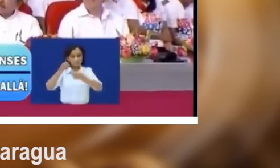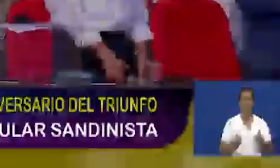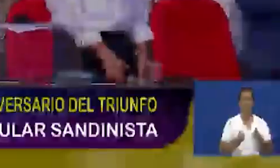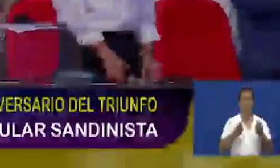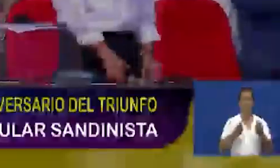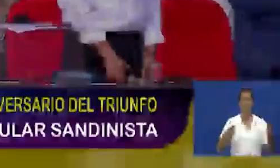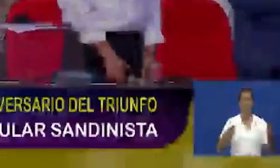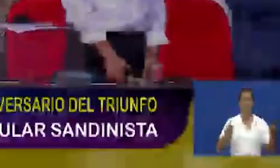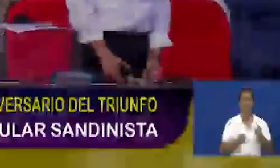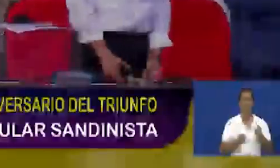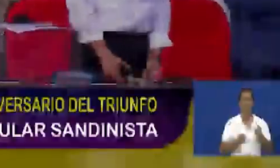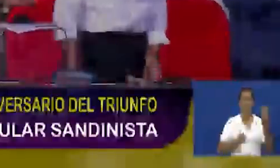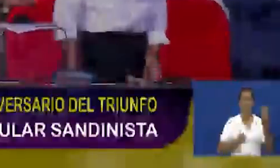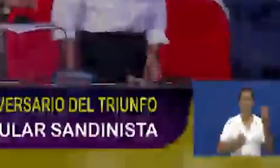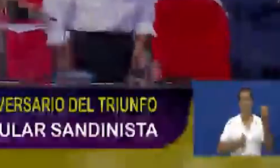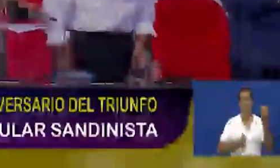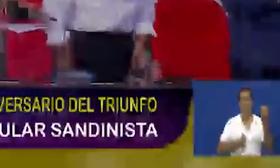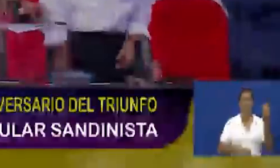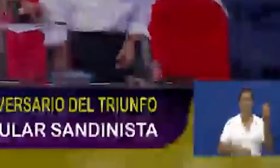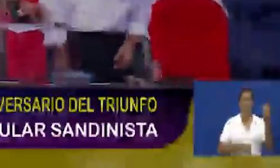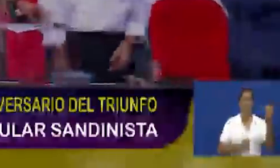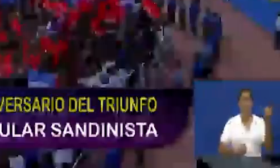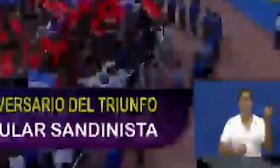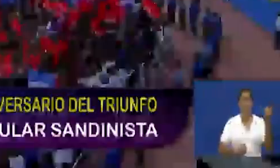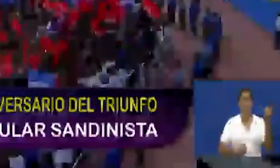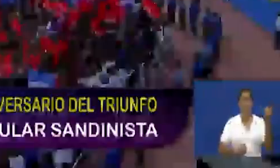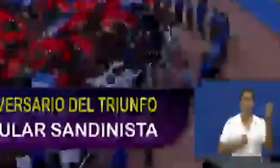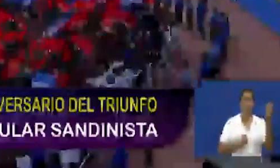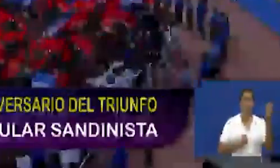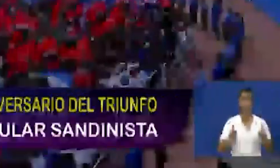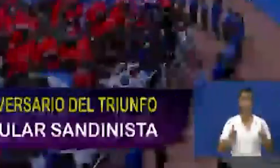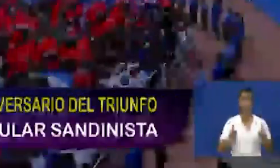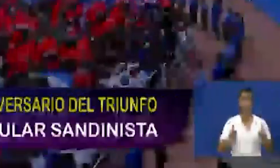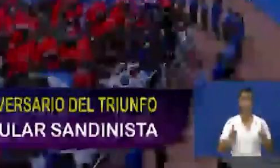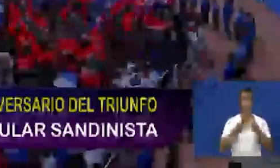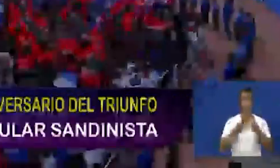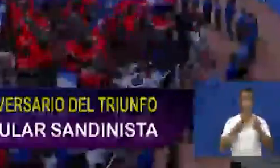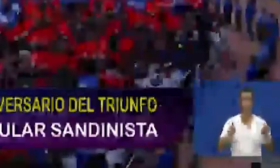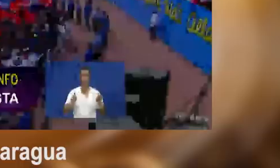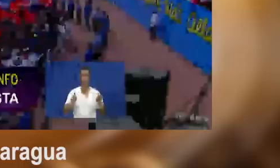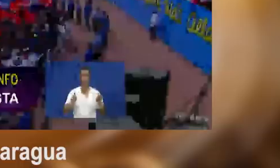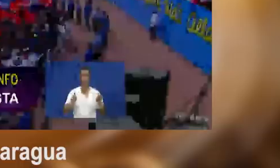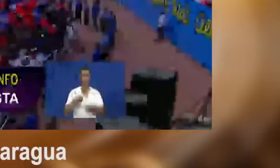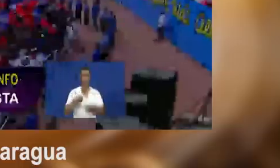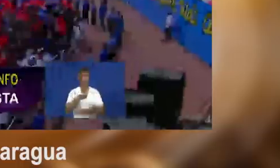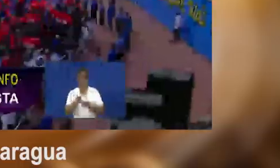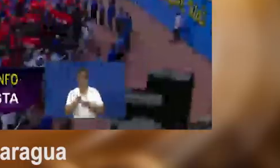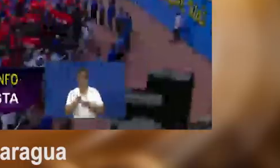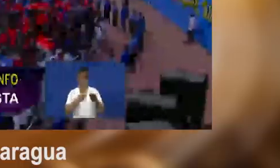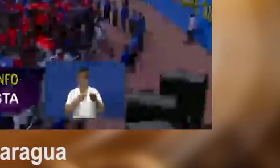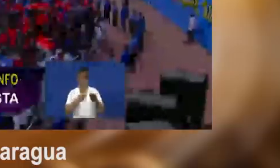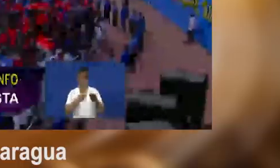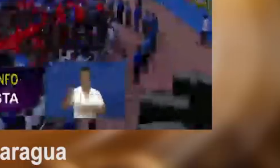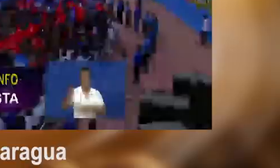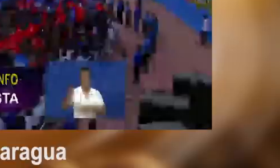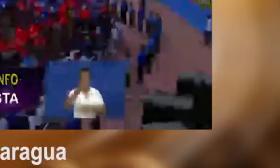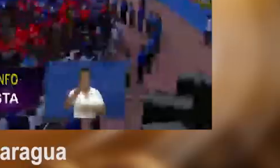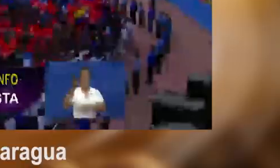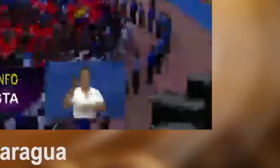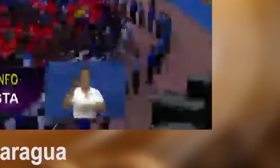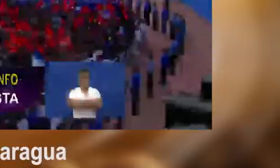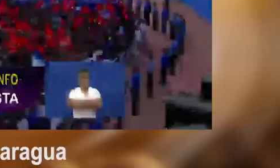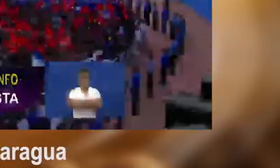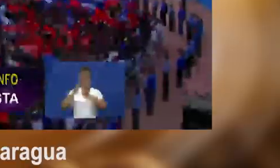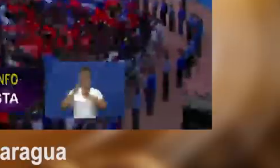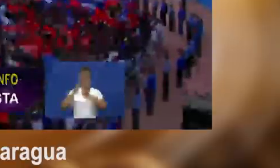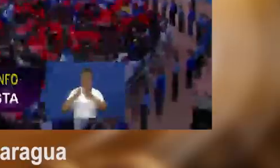Ortega en 2019 Igualmente con el abandono de sus antiguos aliados ortegas cerró las puertas al diálogo nacional con la oposición